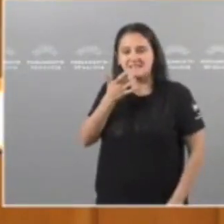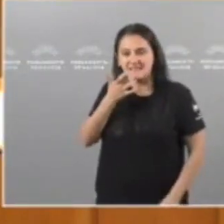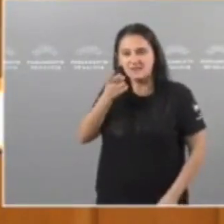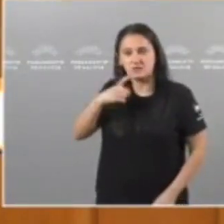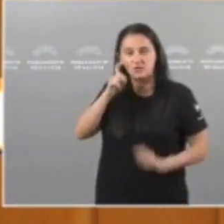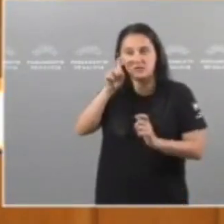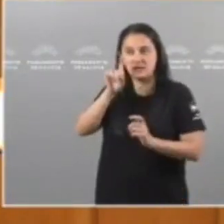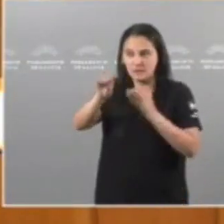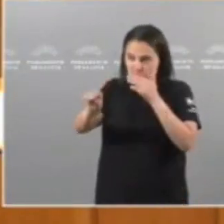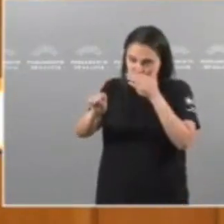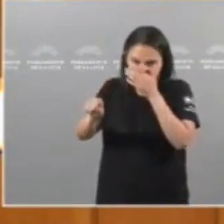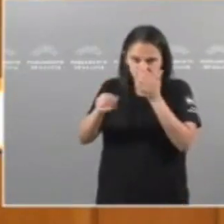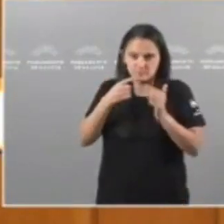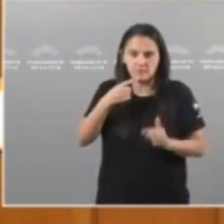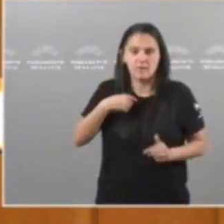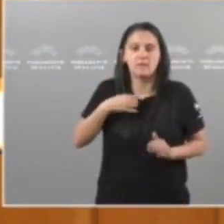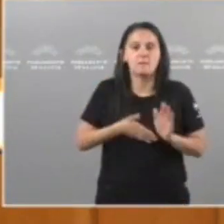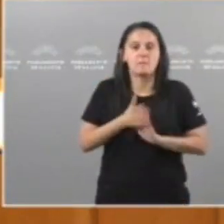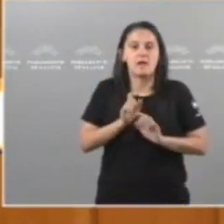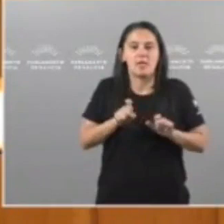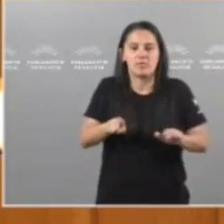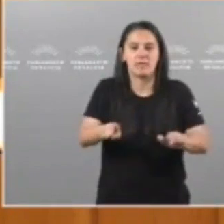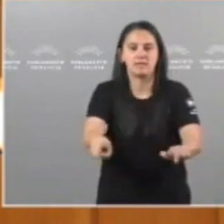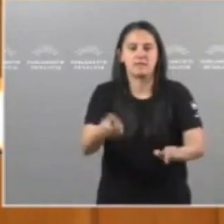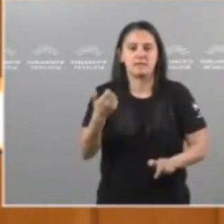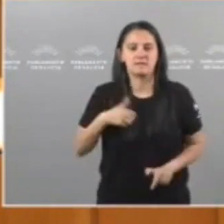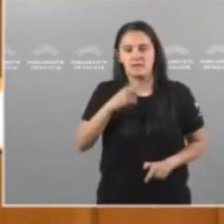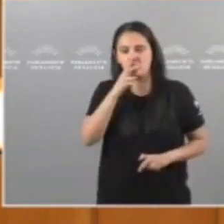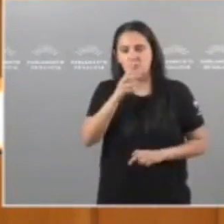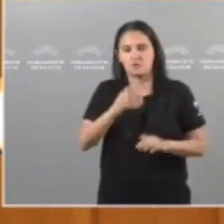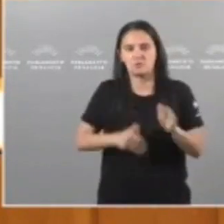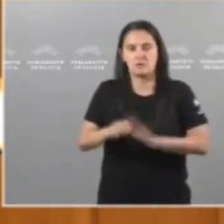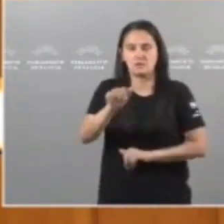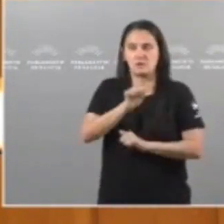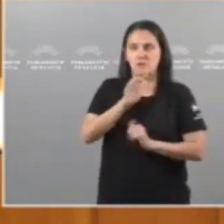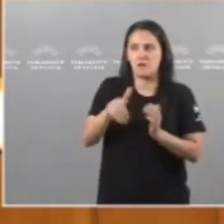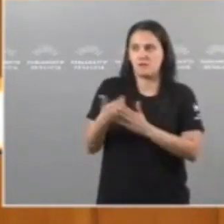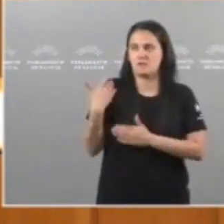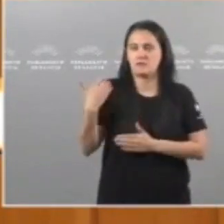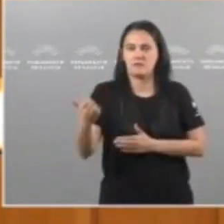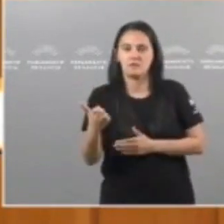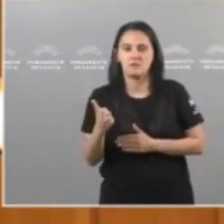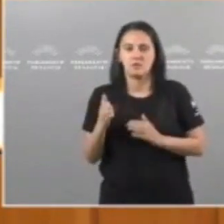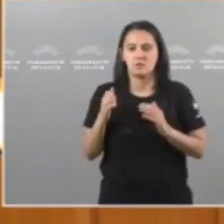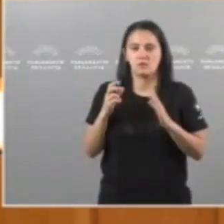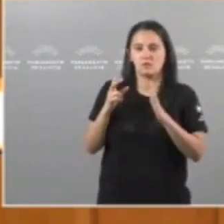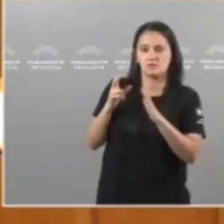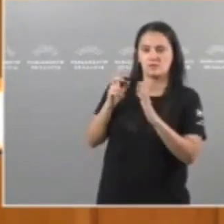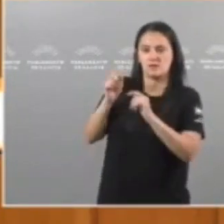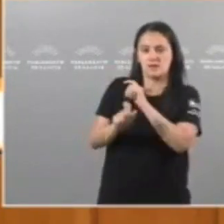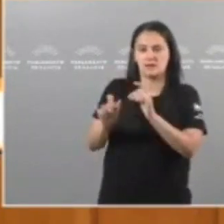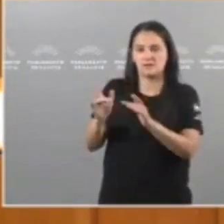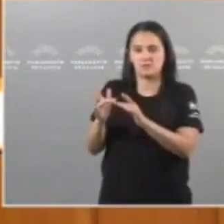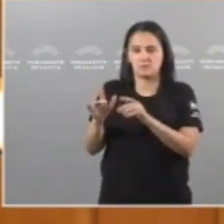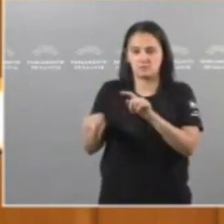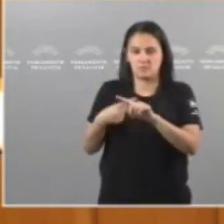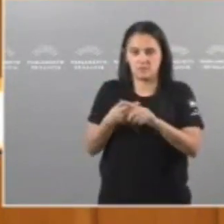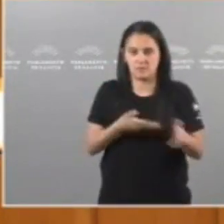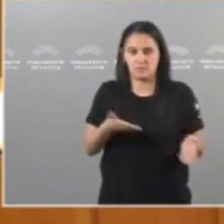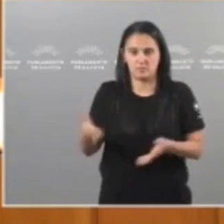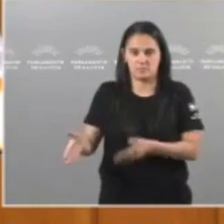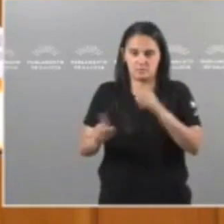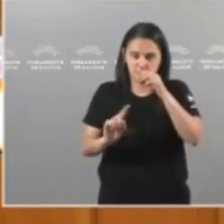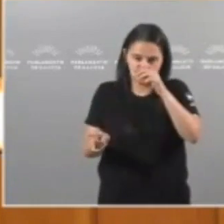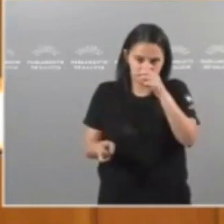con vostede, nos dixo que nos daba cita, non a la deu, levamos máis de 2 anos esperando, e xente do seu propio partido falou con vostede para que nos recibira e non nos